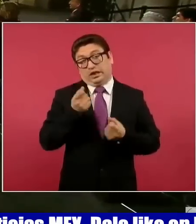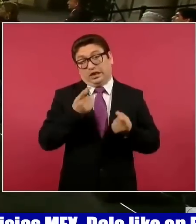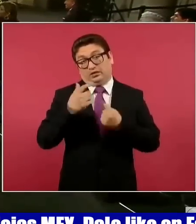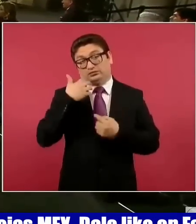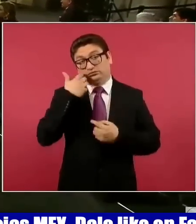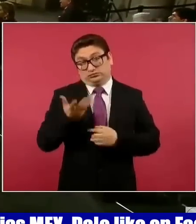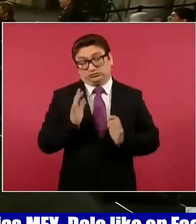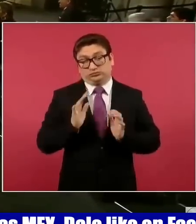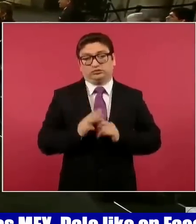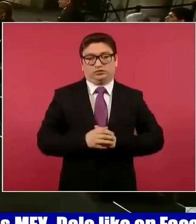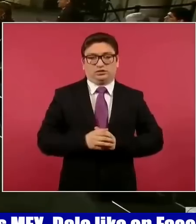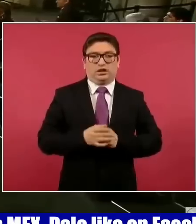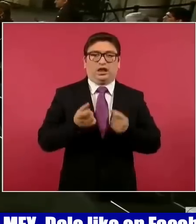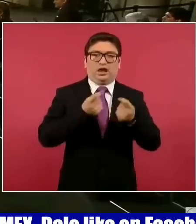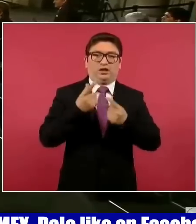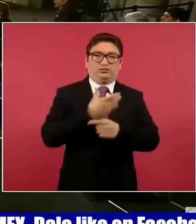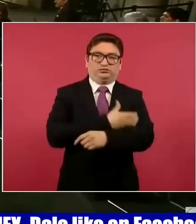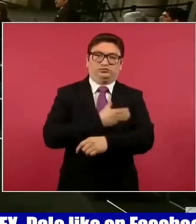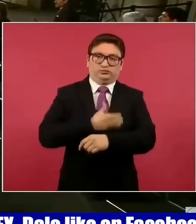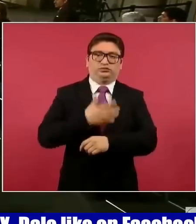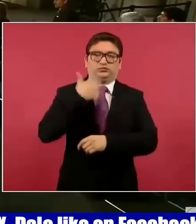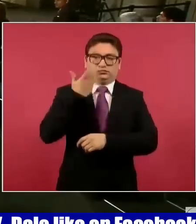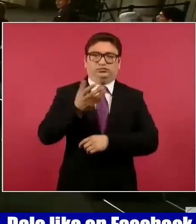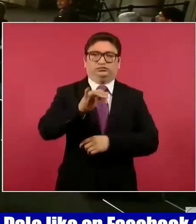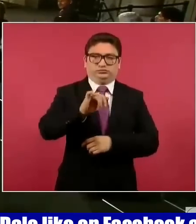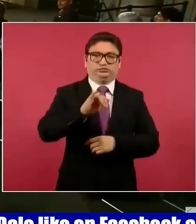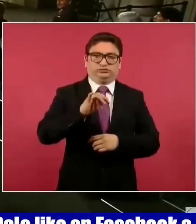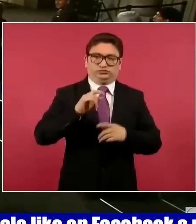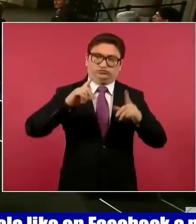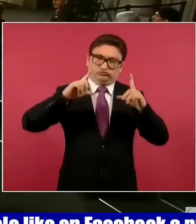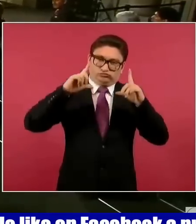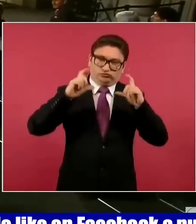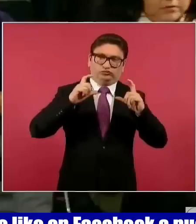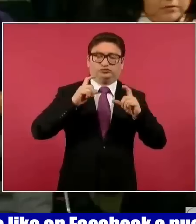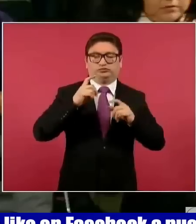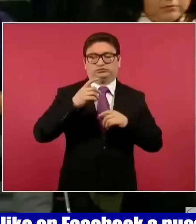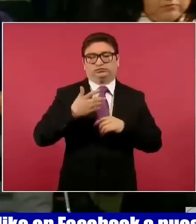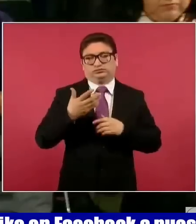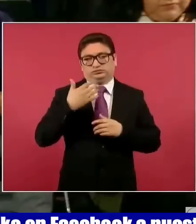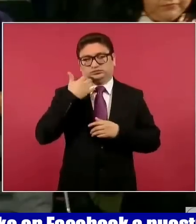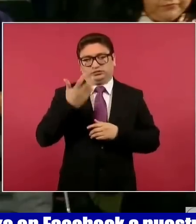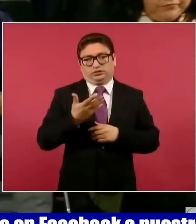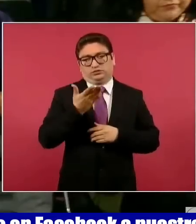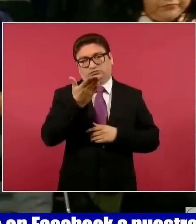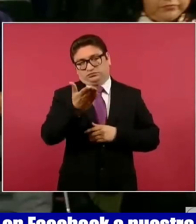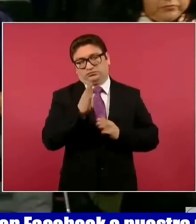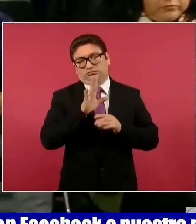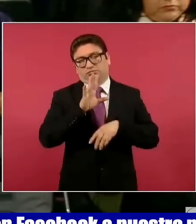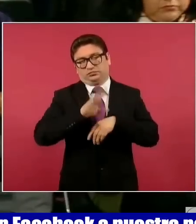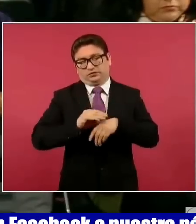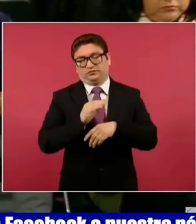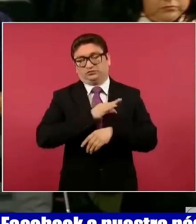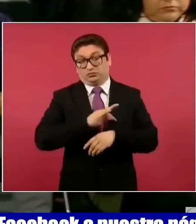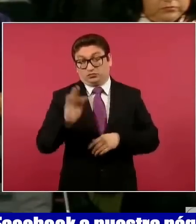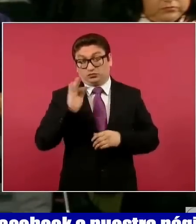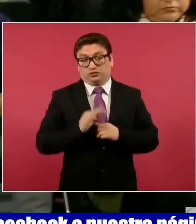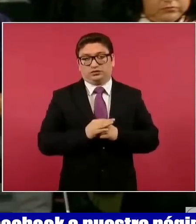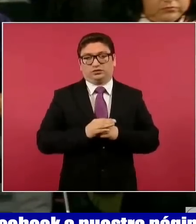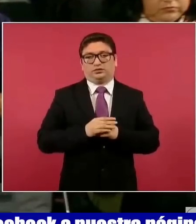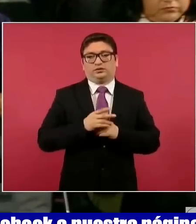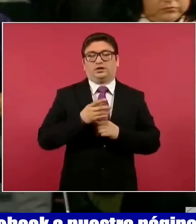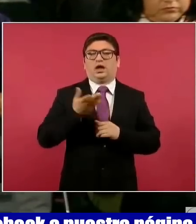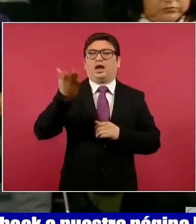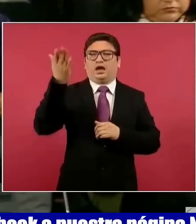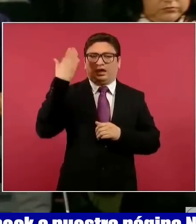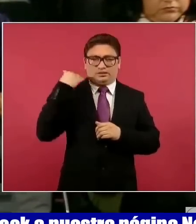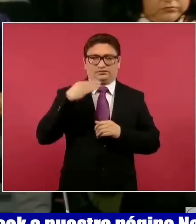El reportero, el corresponsal que verdaderamente esté ahí para buscar información, esto lo toma como algo de color, ¿no?